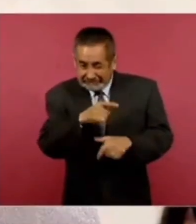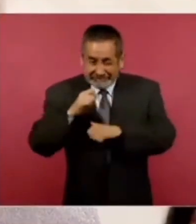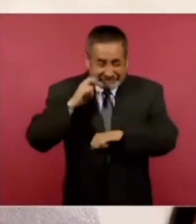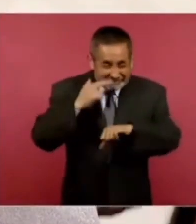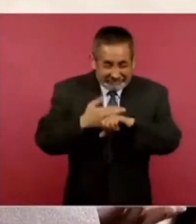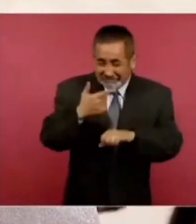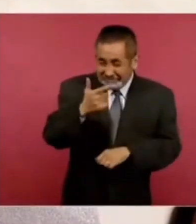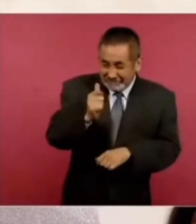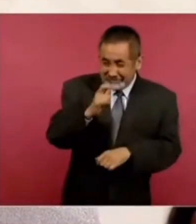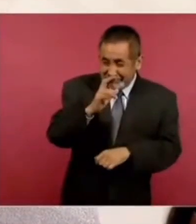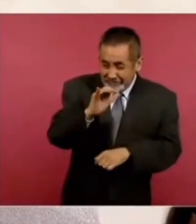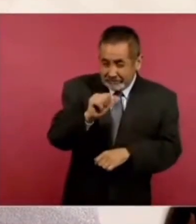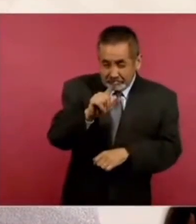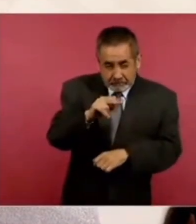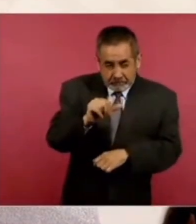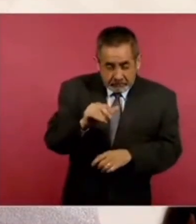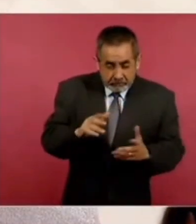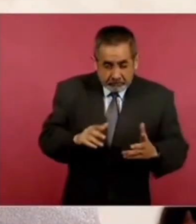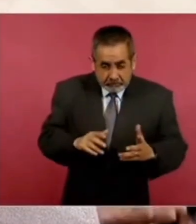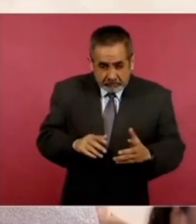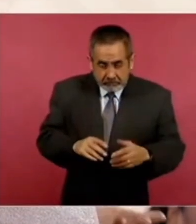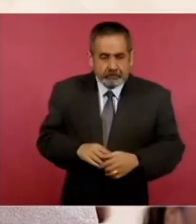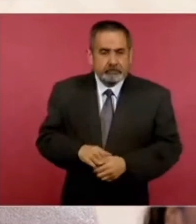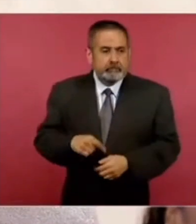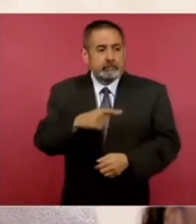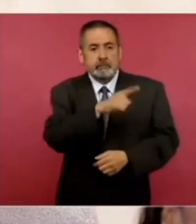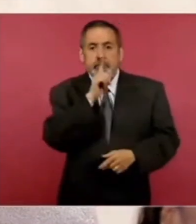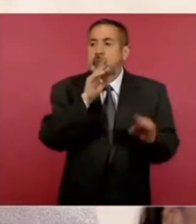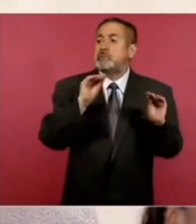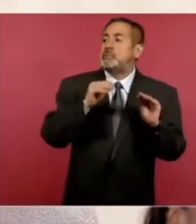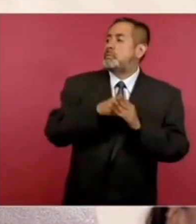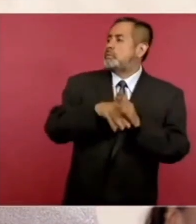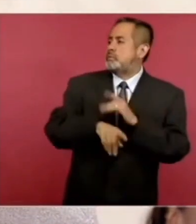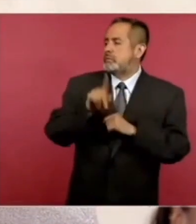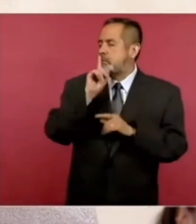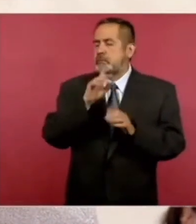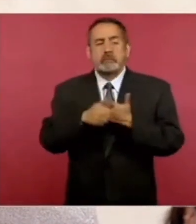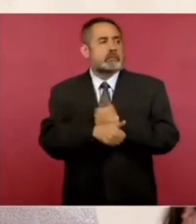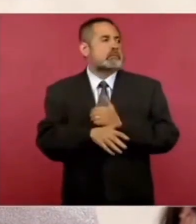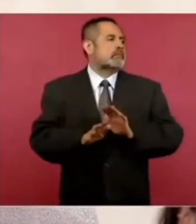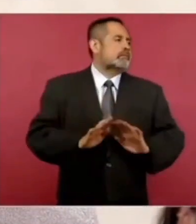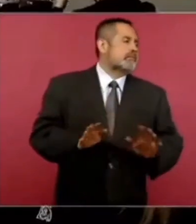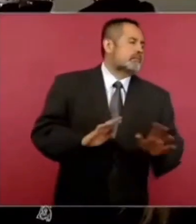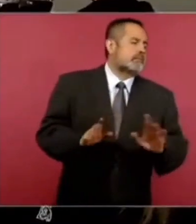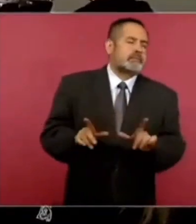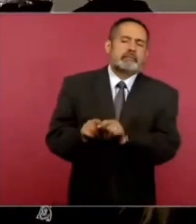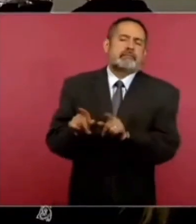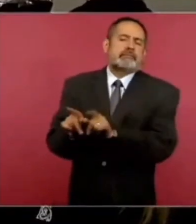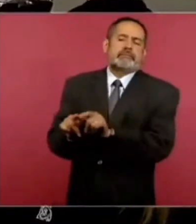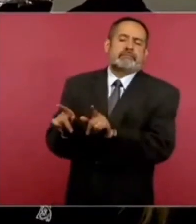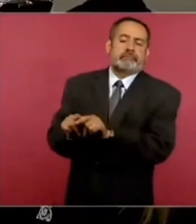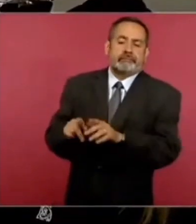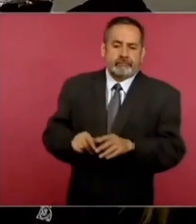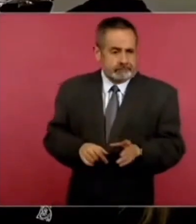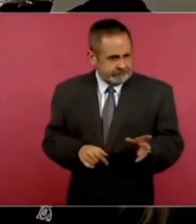Nada más que de eso ya no quieren hablar, no dicen nada.